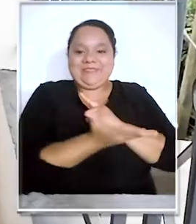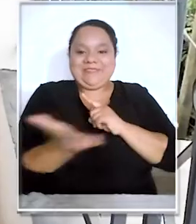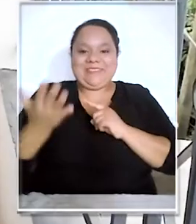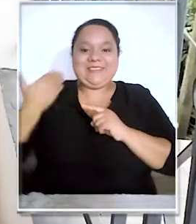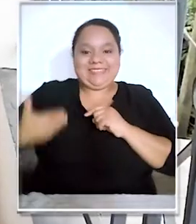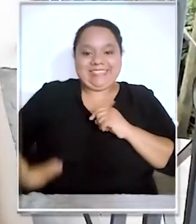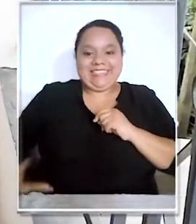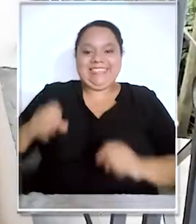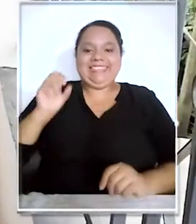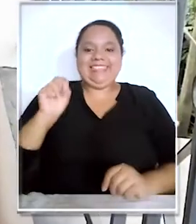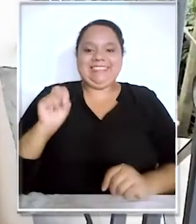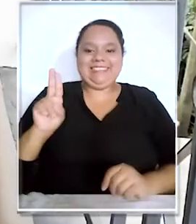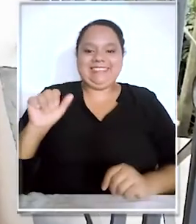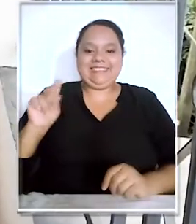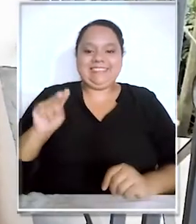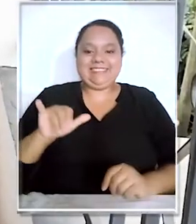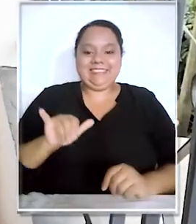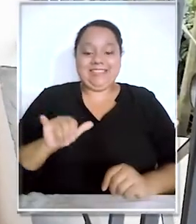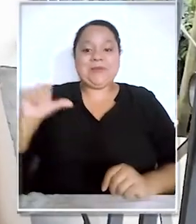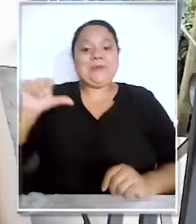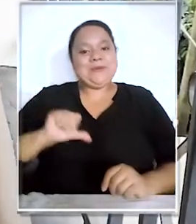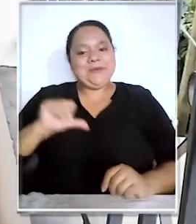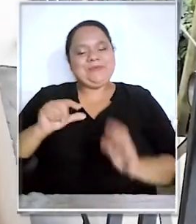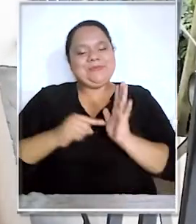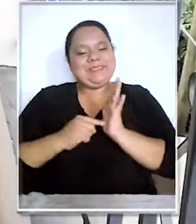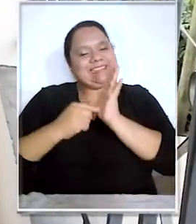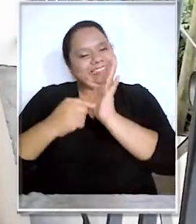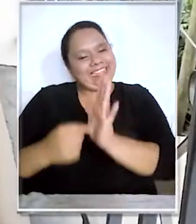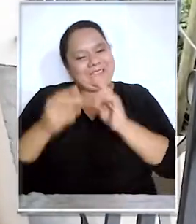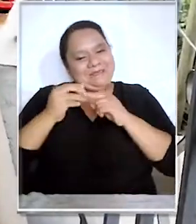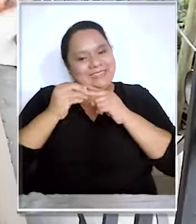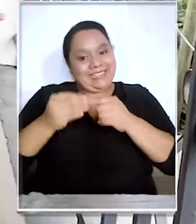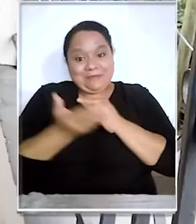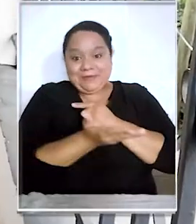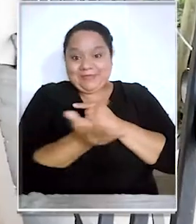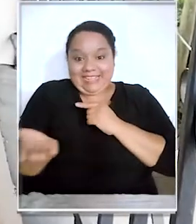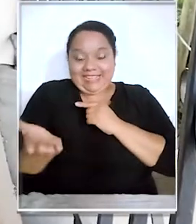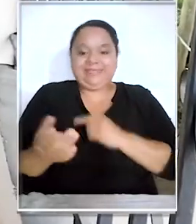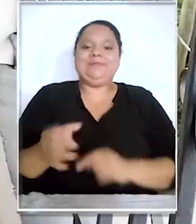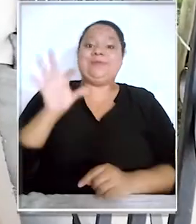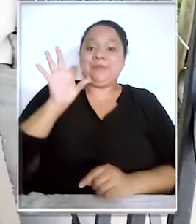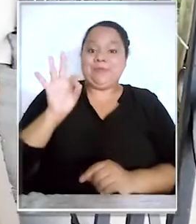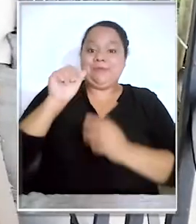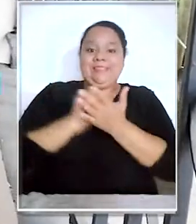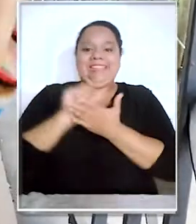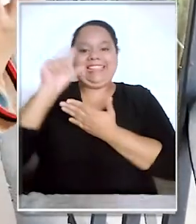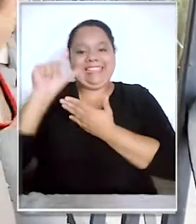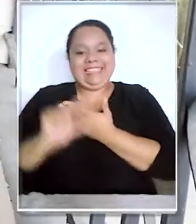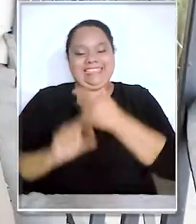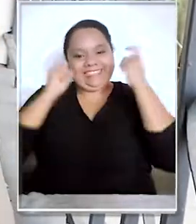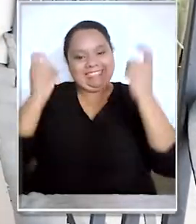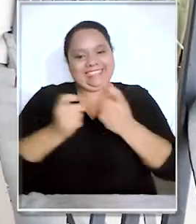amiguitos, soy Suani Barahona y el día de hoy tenemos un programa especial para ustedes. ¿Sabían que el 9 de agosto celebramos el